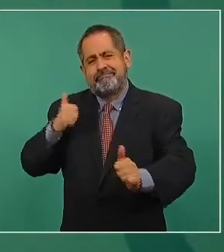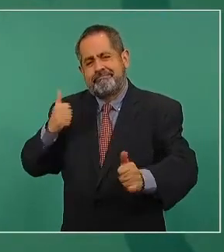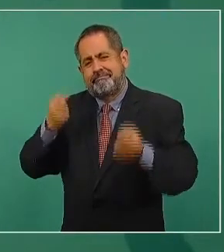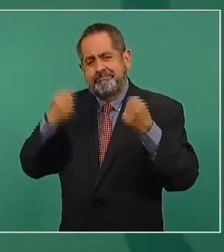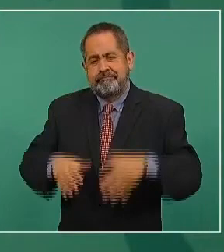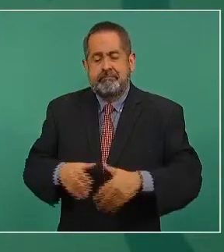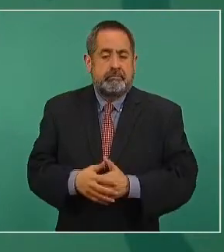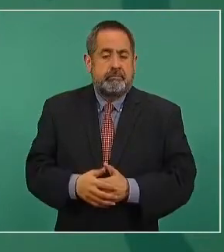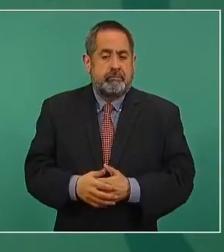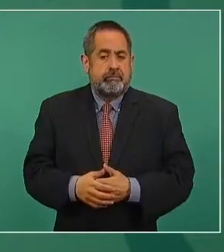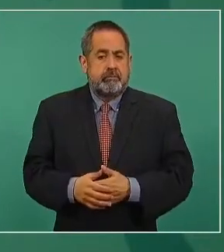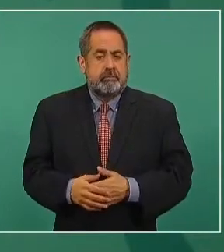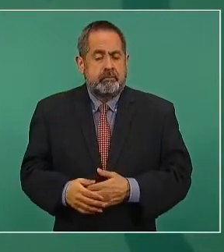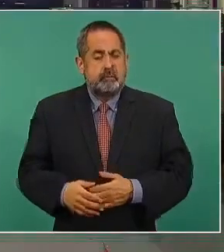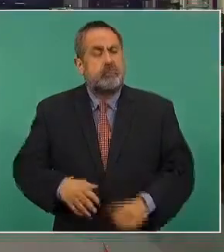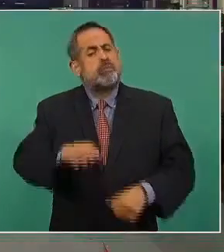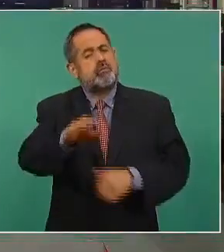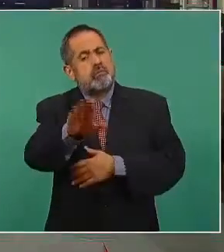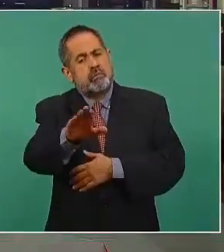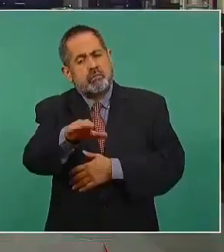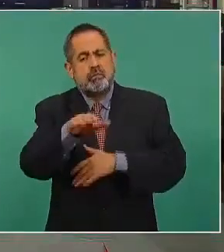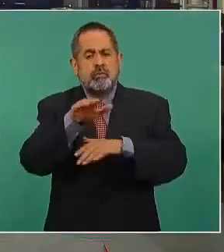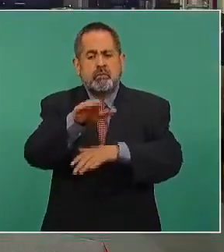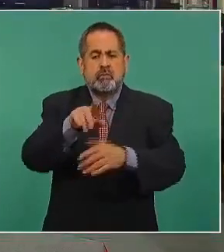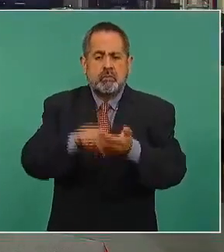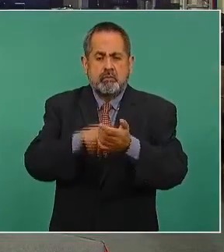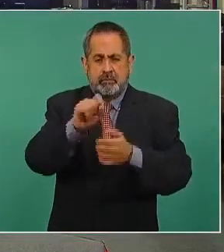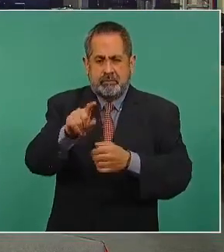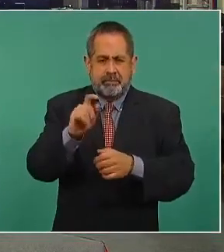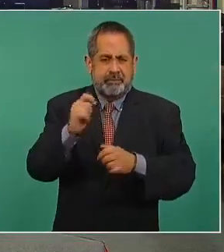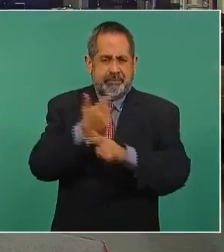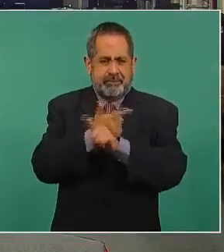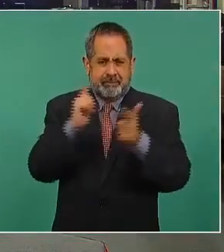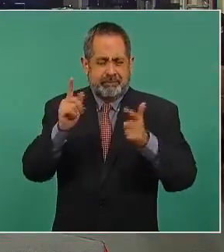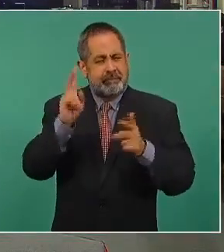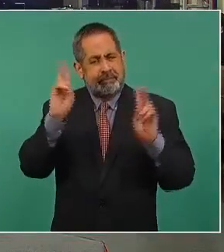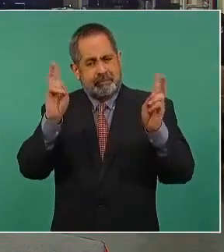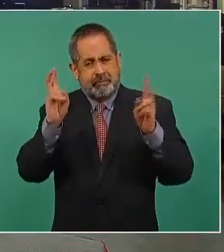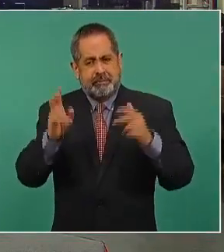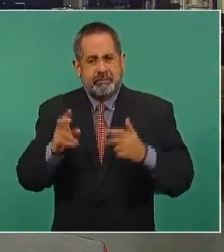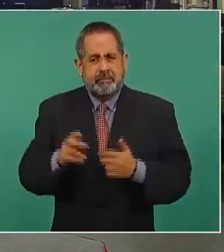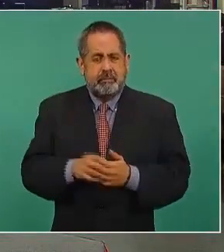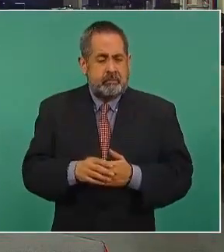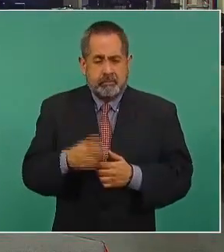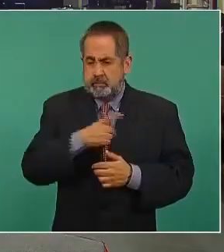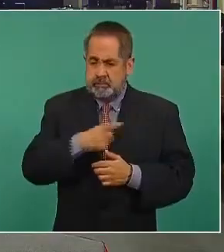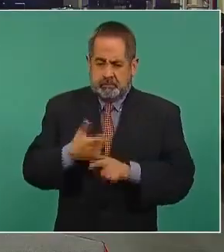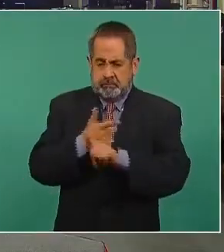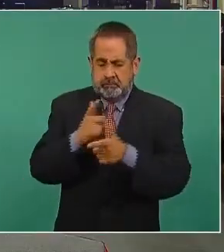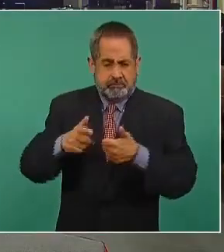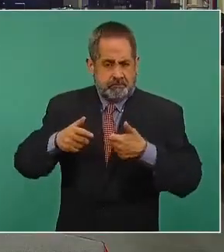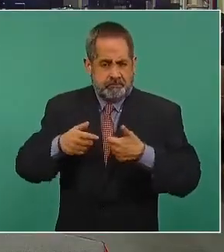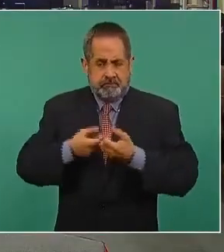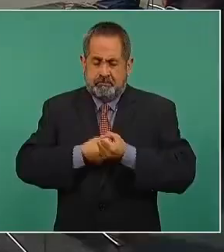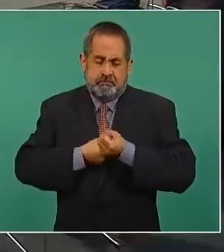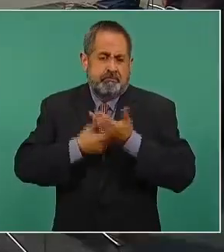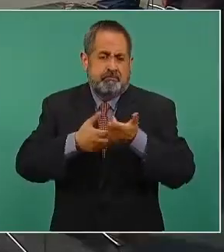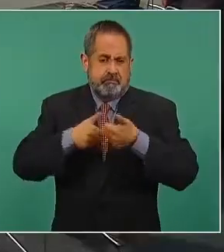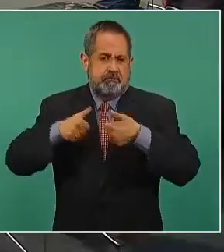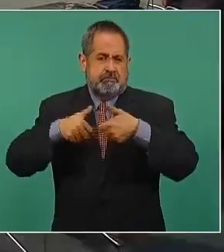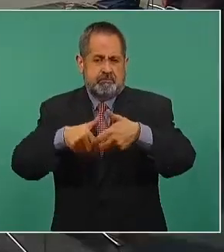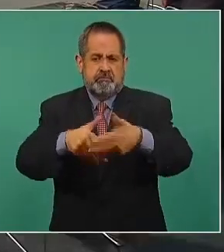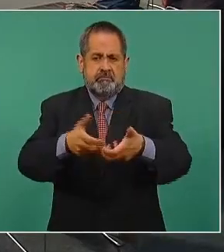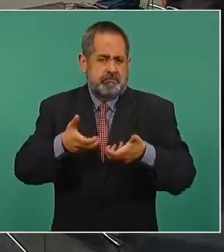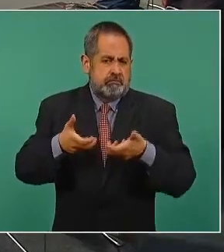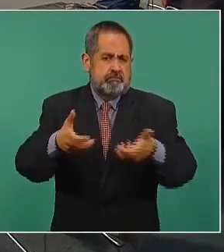También hablando de libertad, también se supone que si deben tener la libertad de manifestarse pacíficamente en